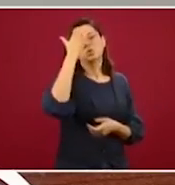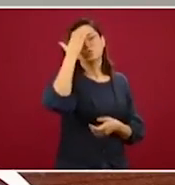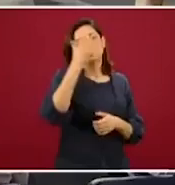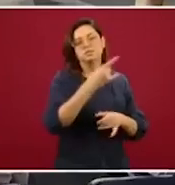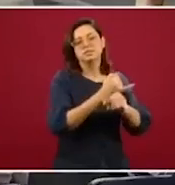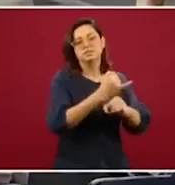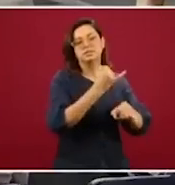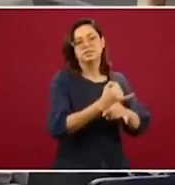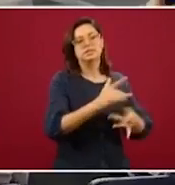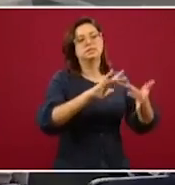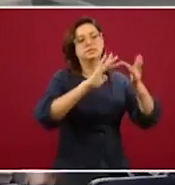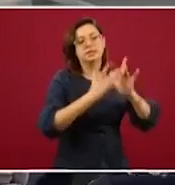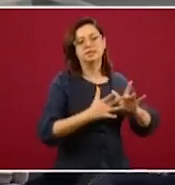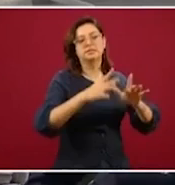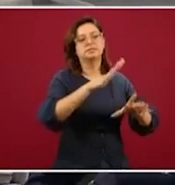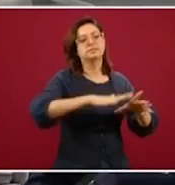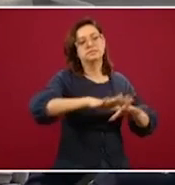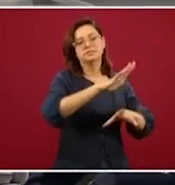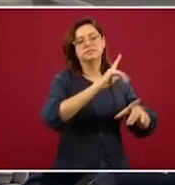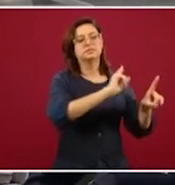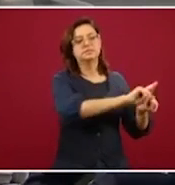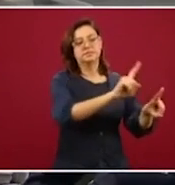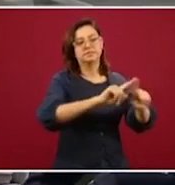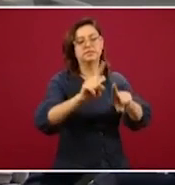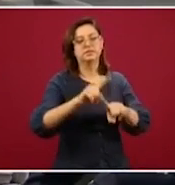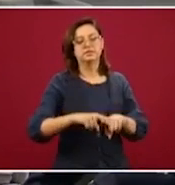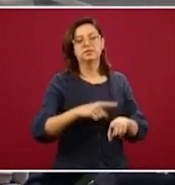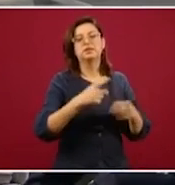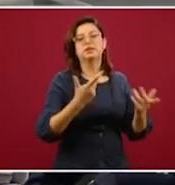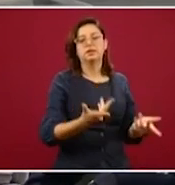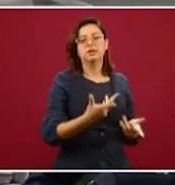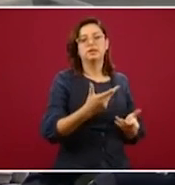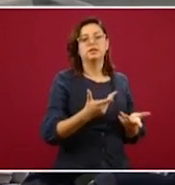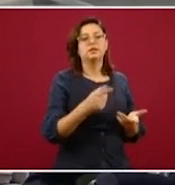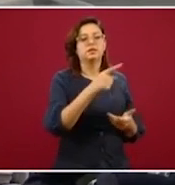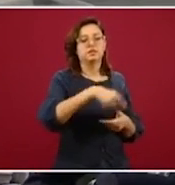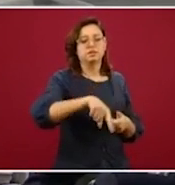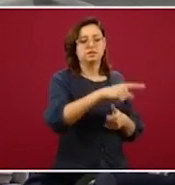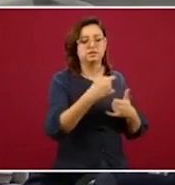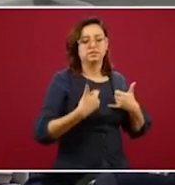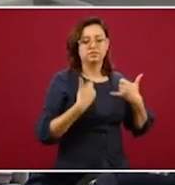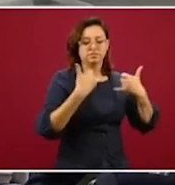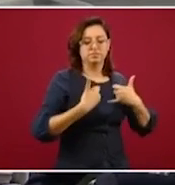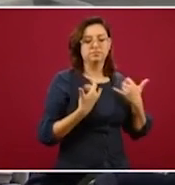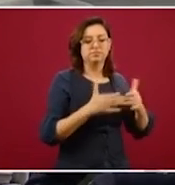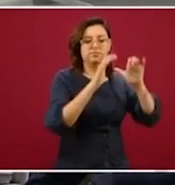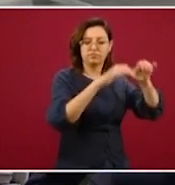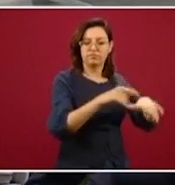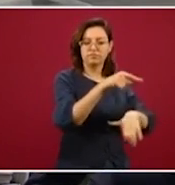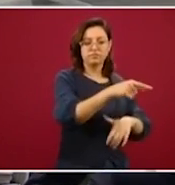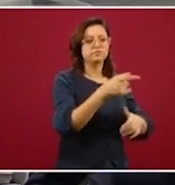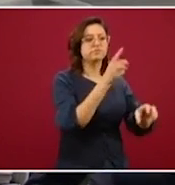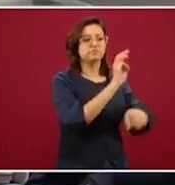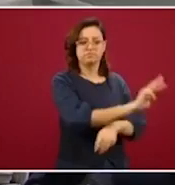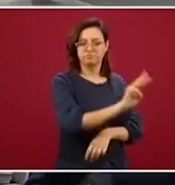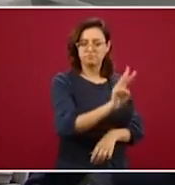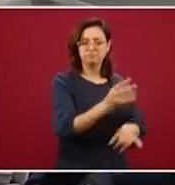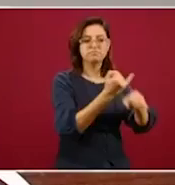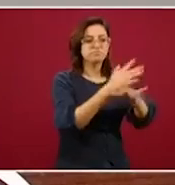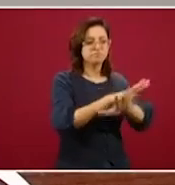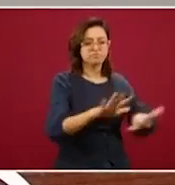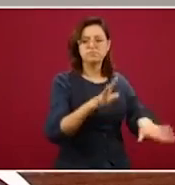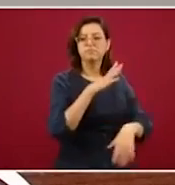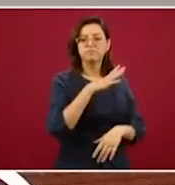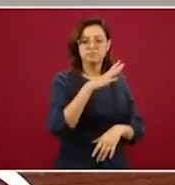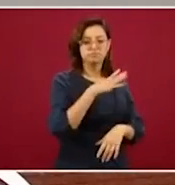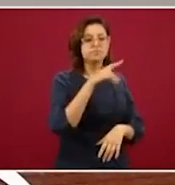las redes y con las plataformas electrónicas. La forma en que se inscriben los jóvenes ya está en la plataforma, ya está la información sobre